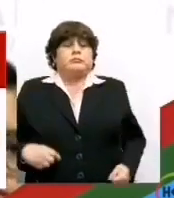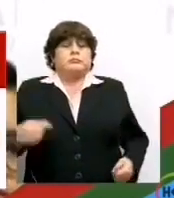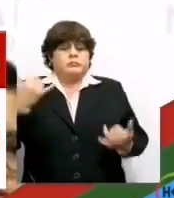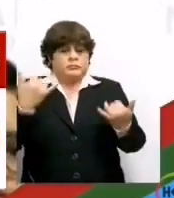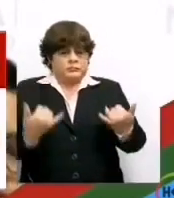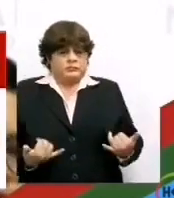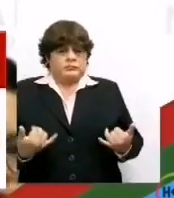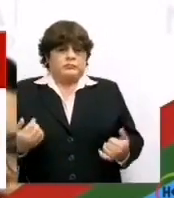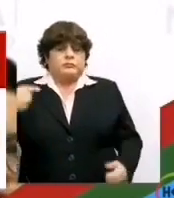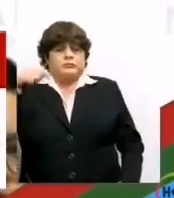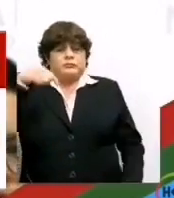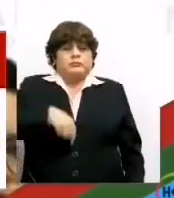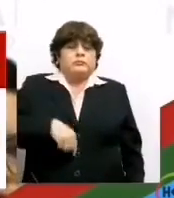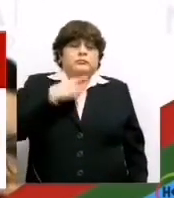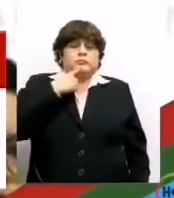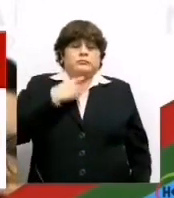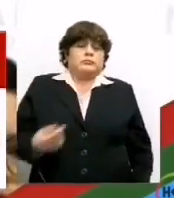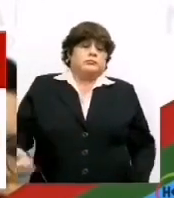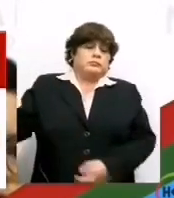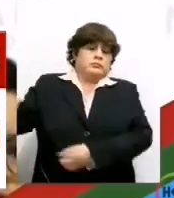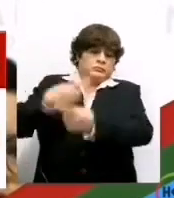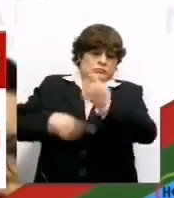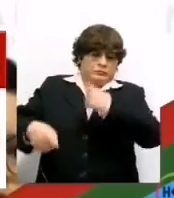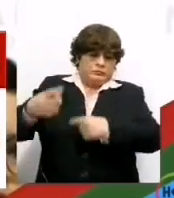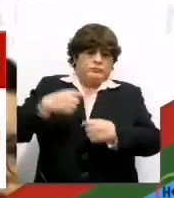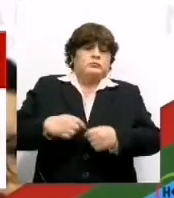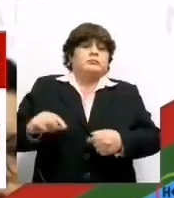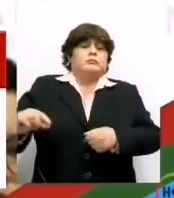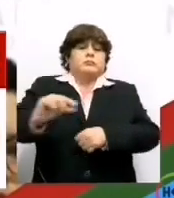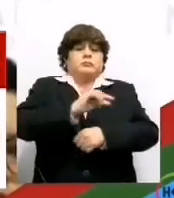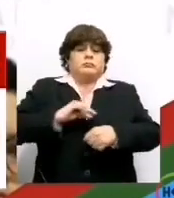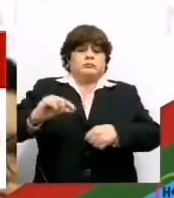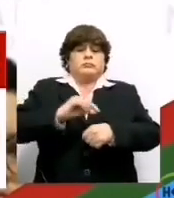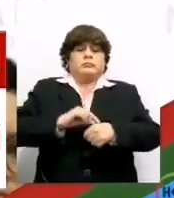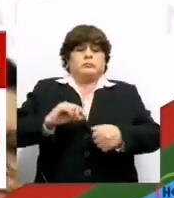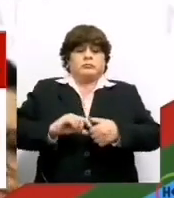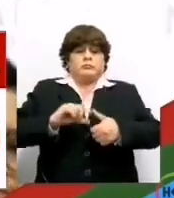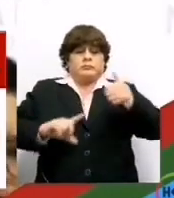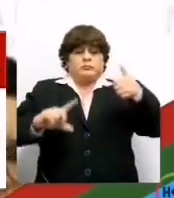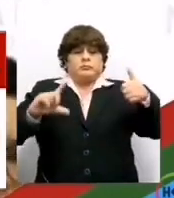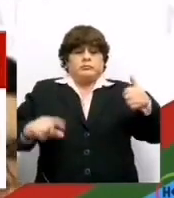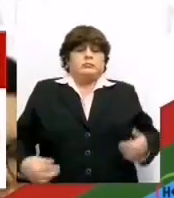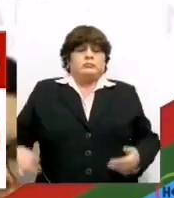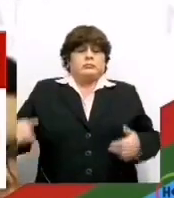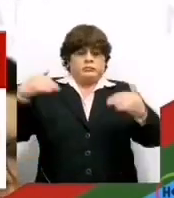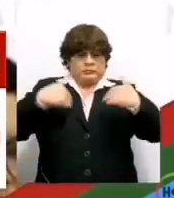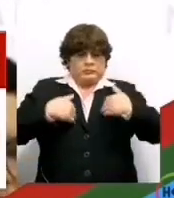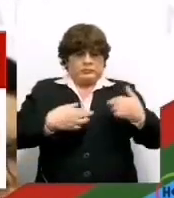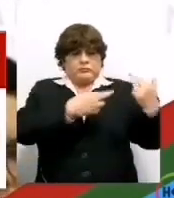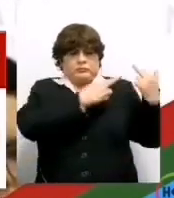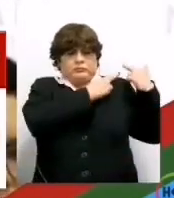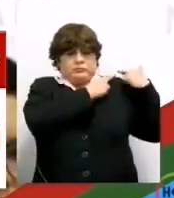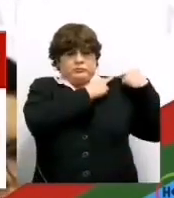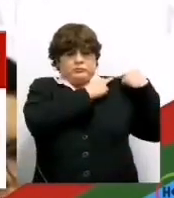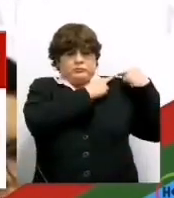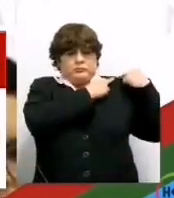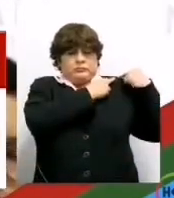ahora que voy a volver a hacer gobernador tengo una gran responsabilidad